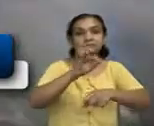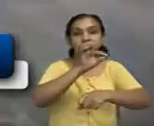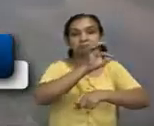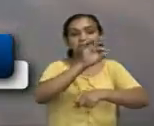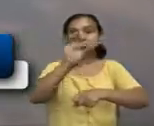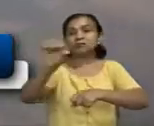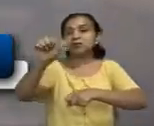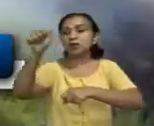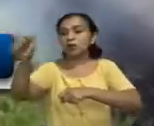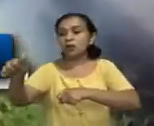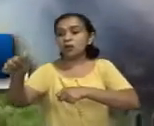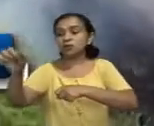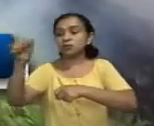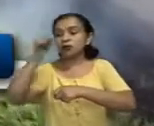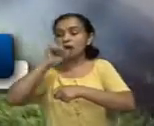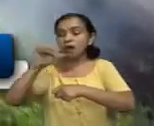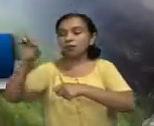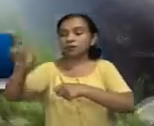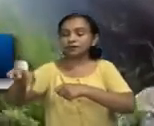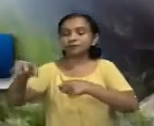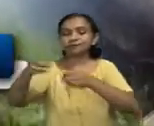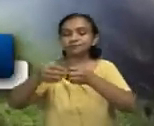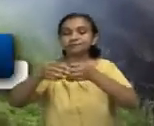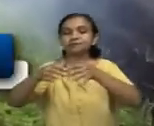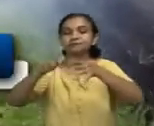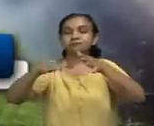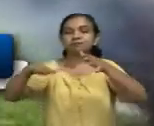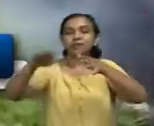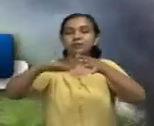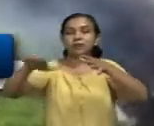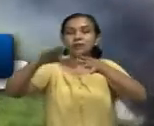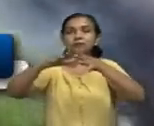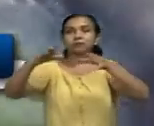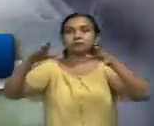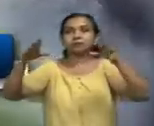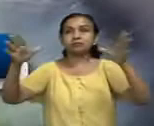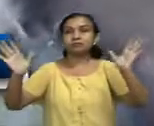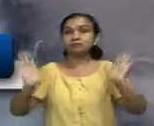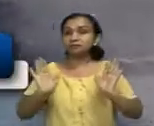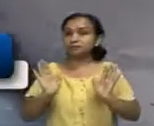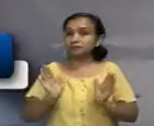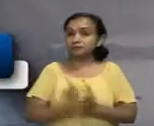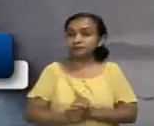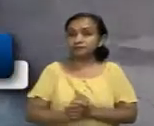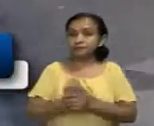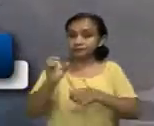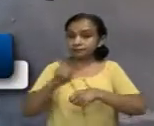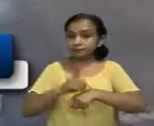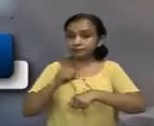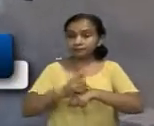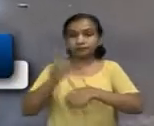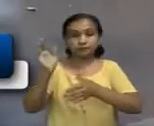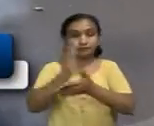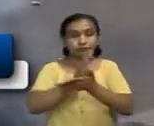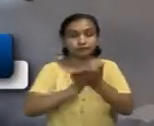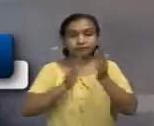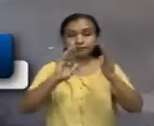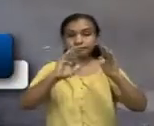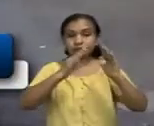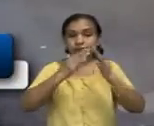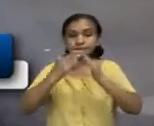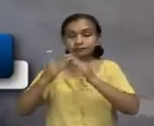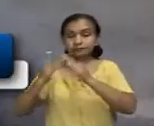huevo dentro del agua y así seguir multiplicándose. Suele pasar esto, doctor, que en algunos barrios,